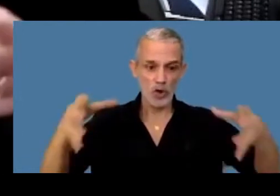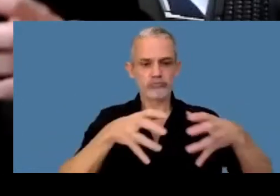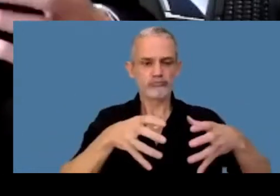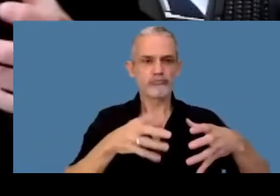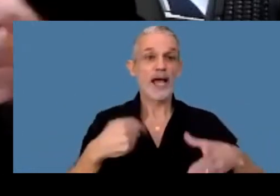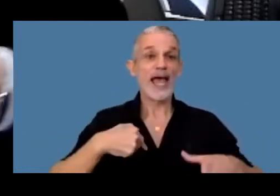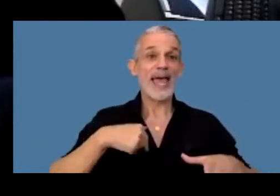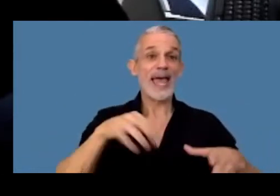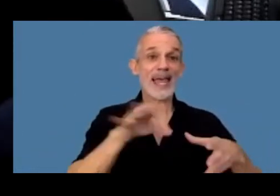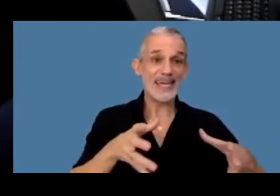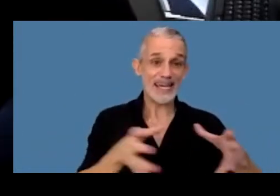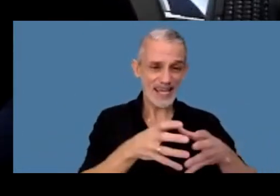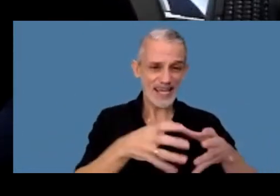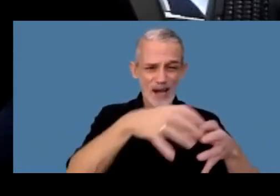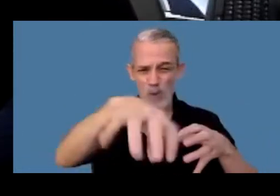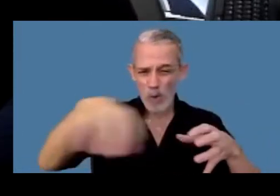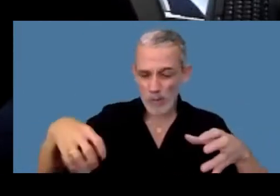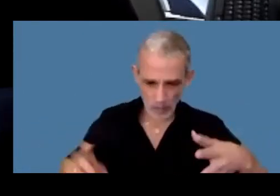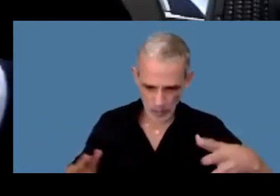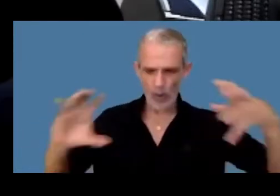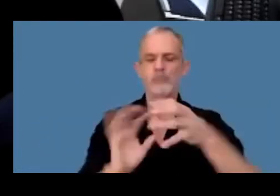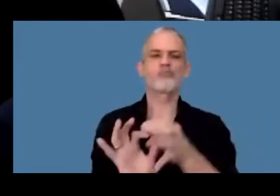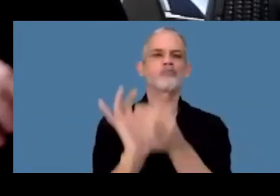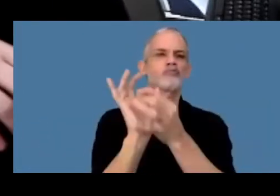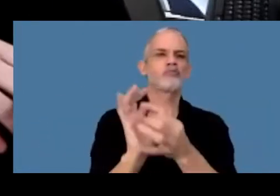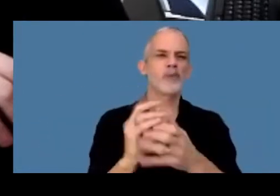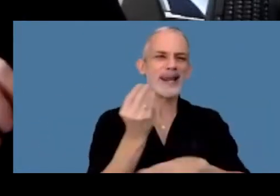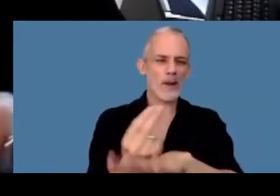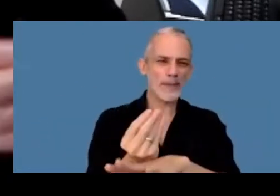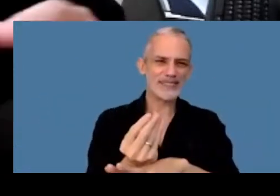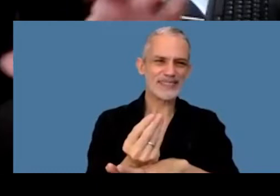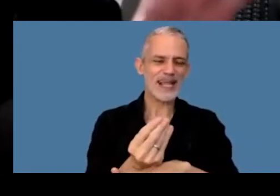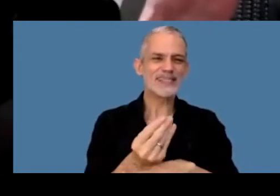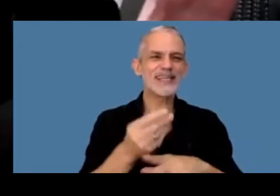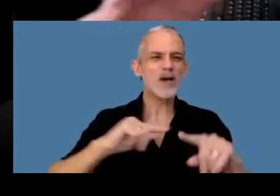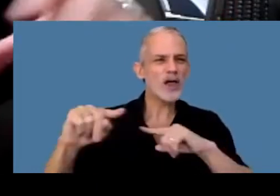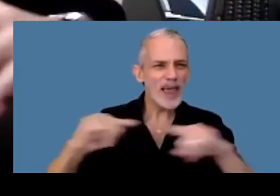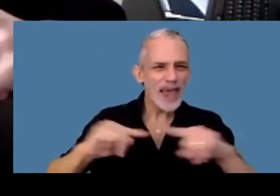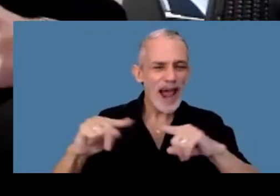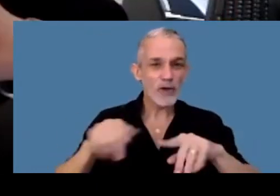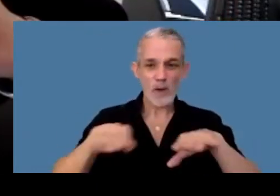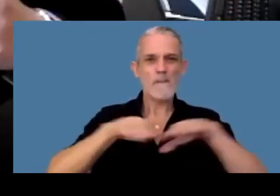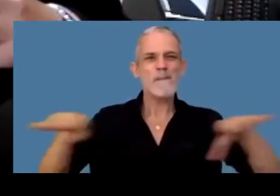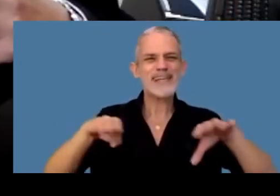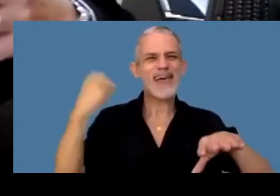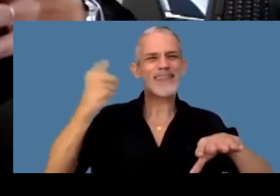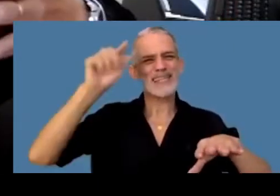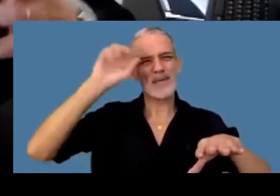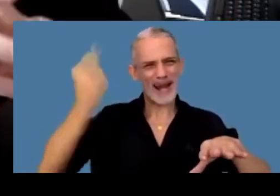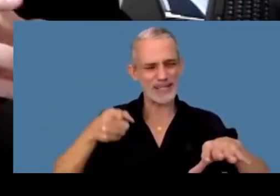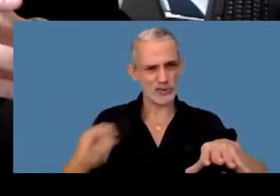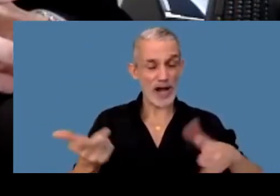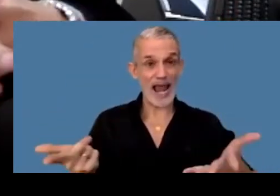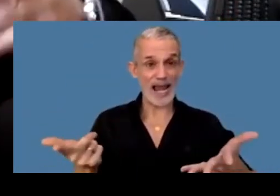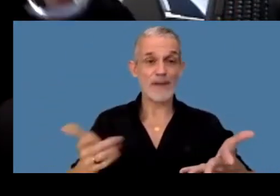partir de que se eligen determinados representantes de los consejeros, eligen la mesa directiva nacional. Digo, porque generalmente un sindicato está